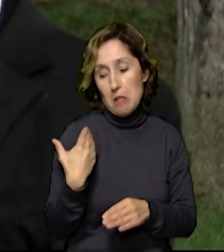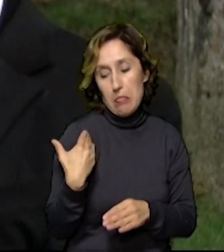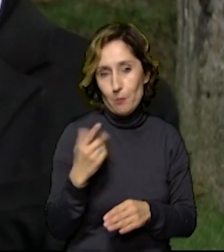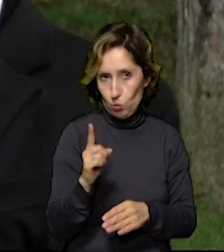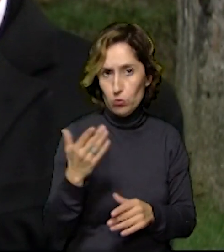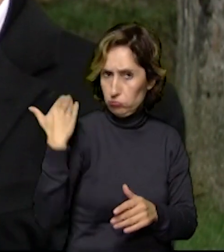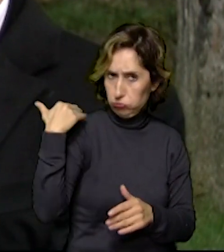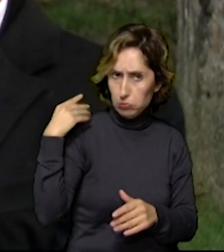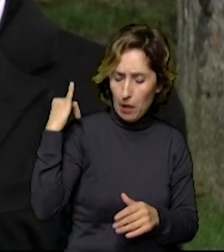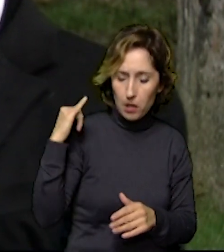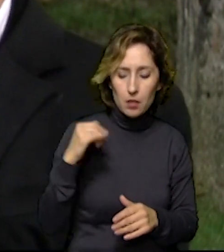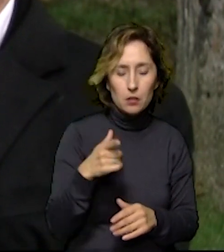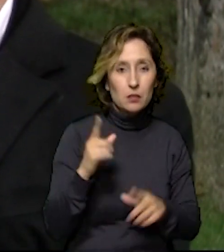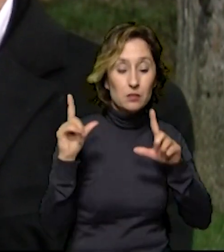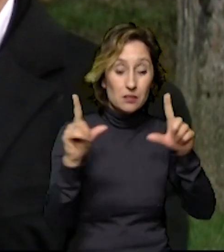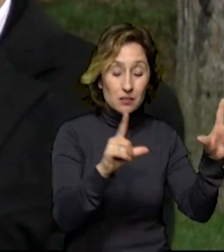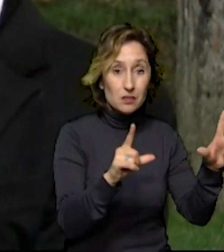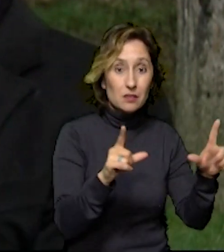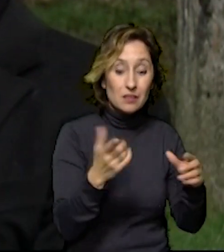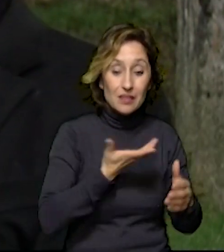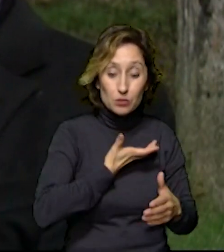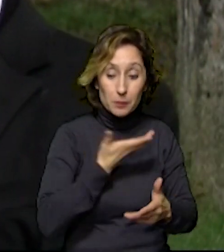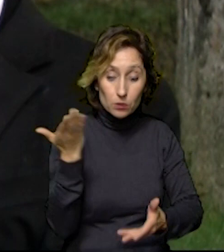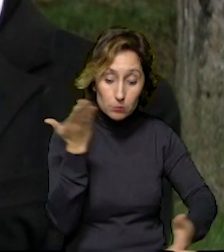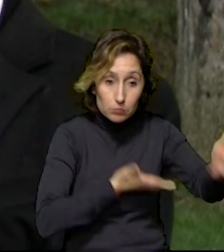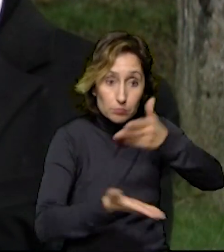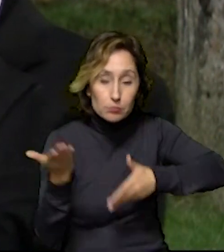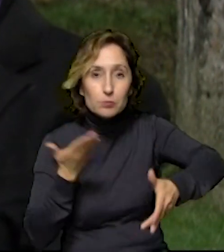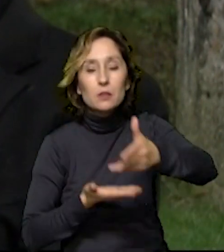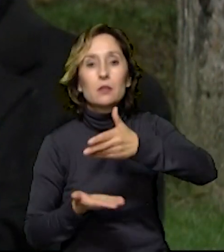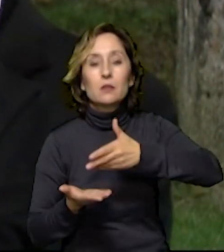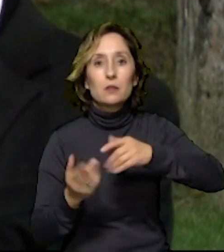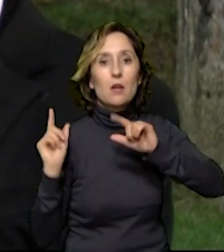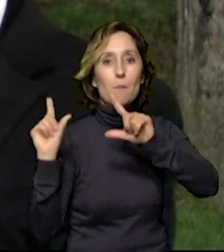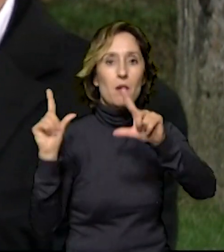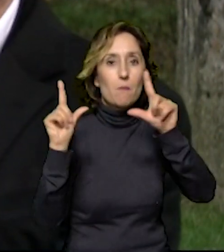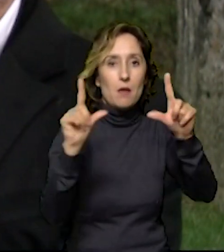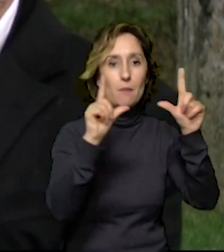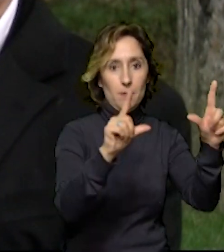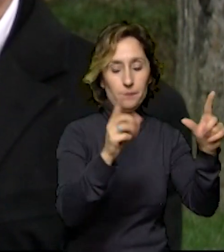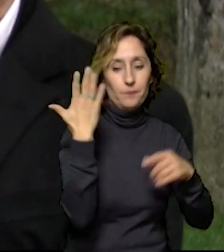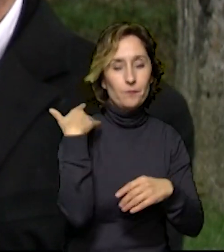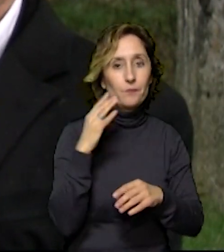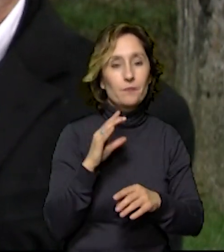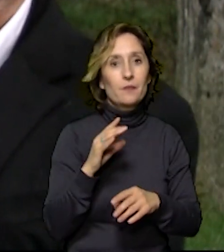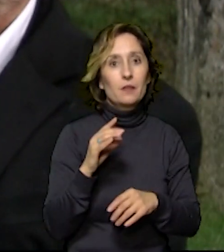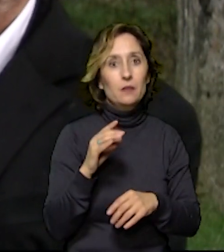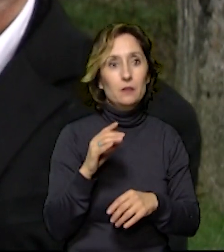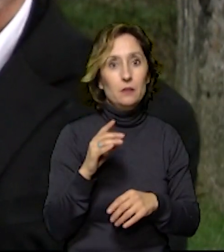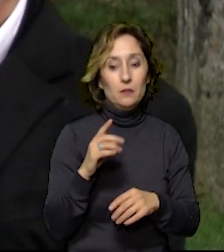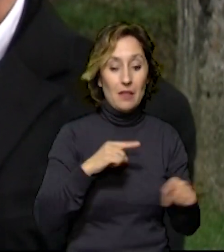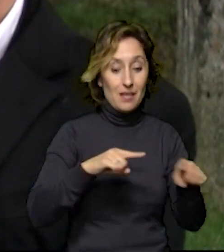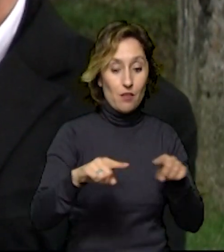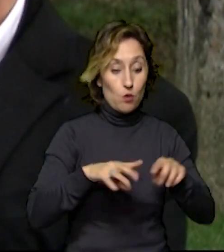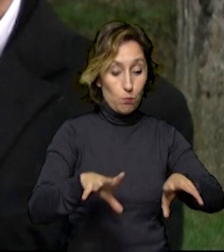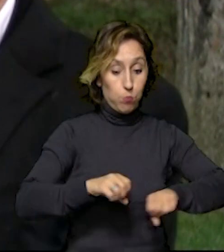reciente, para que se trabaje en colaboración con los ayuntamientos para poner esas placas. Yo envié una carta nada más entrar en la